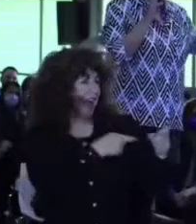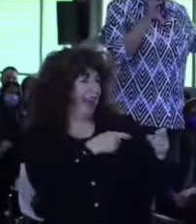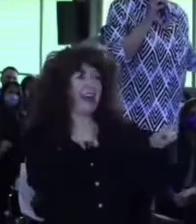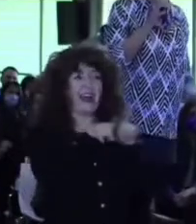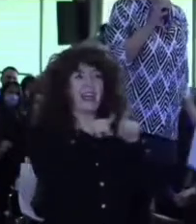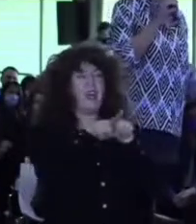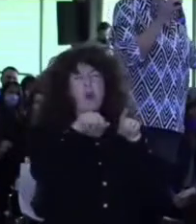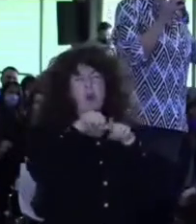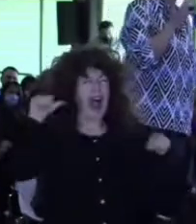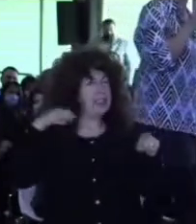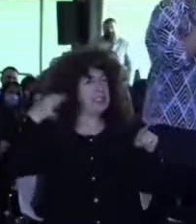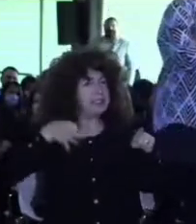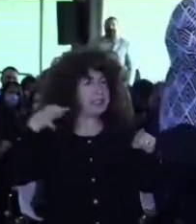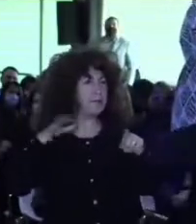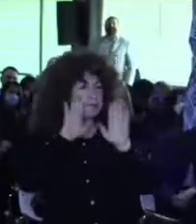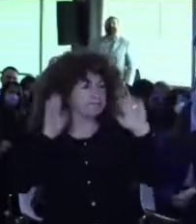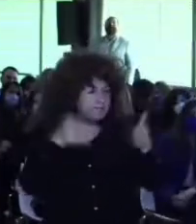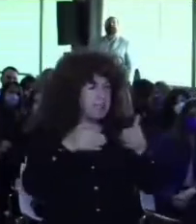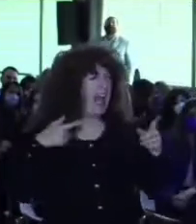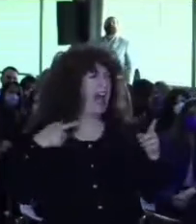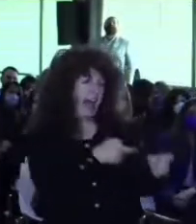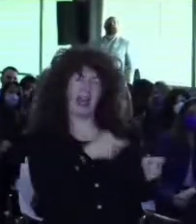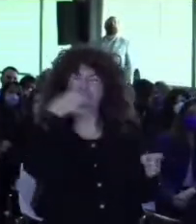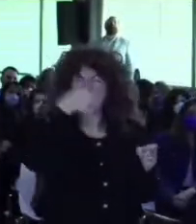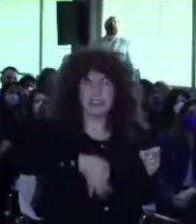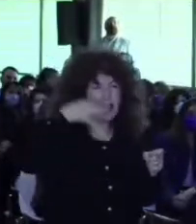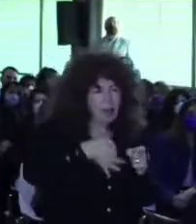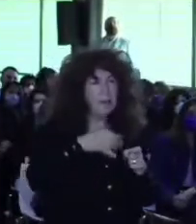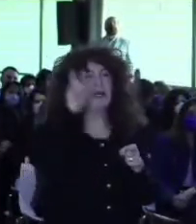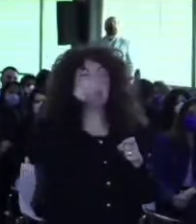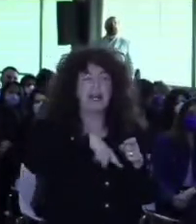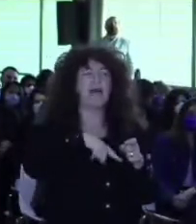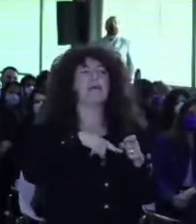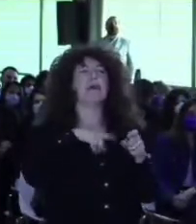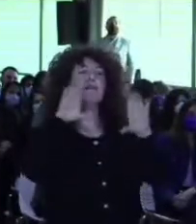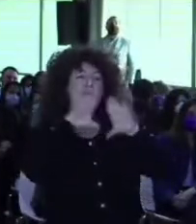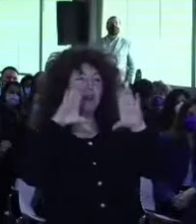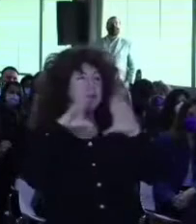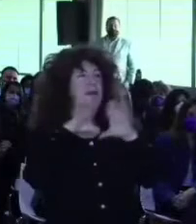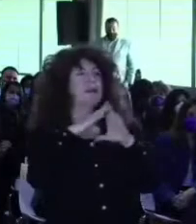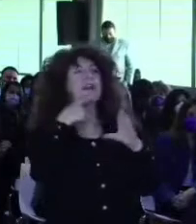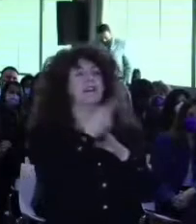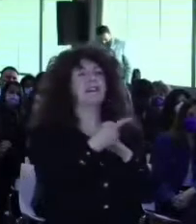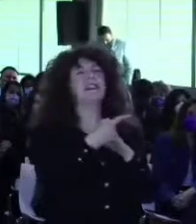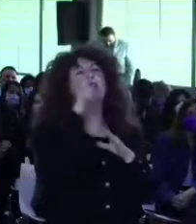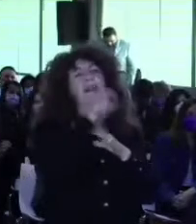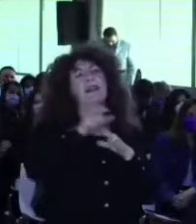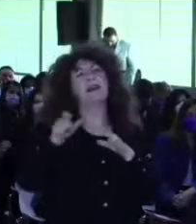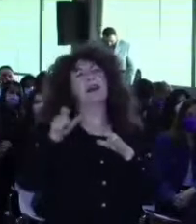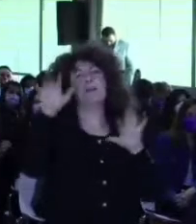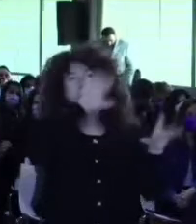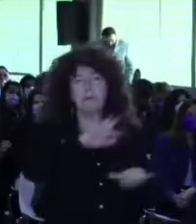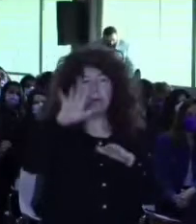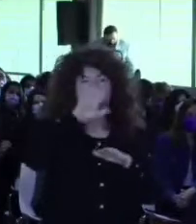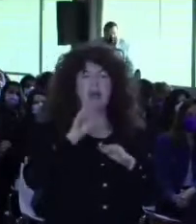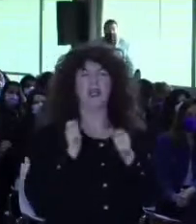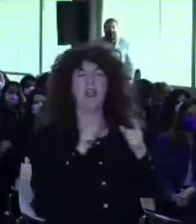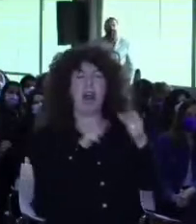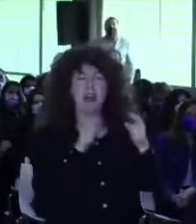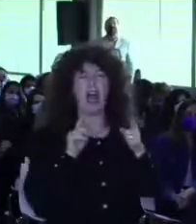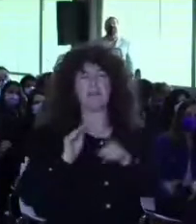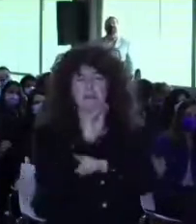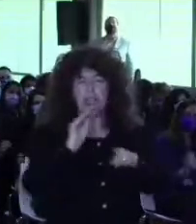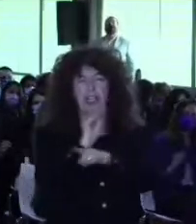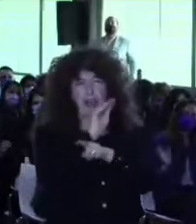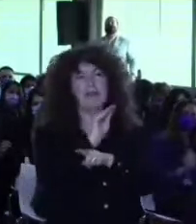ha hecho siempre. El feminismo se ocupa de las guerras y se ocupa de los canallas que las promueven, que las alimentan y que las